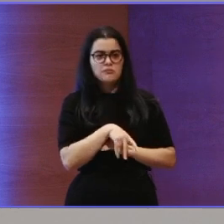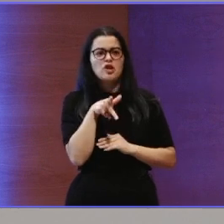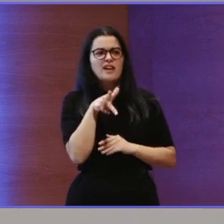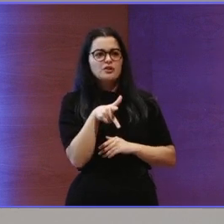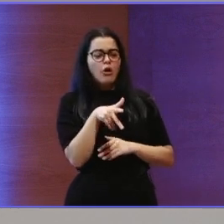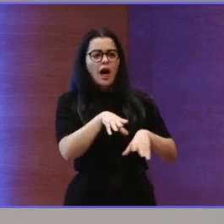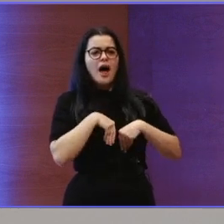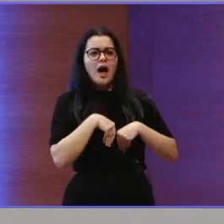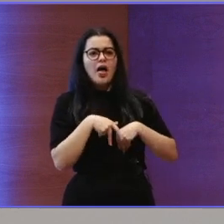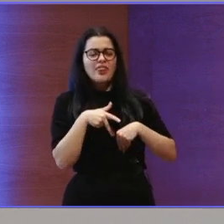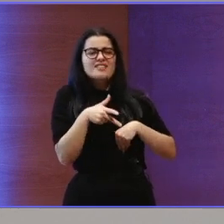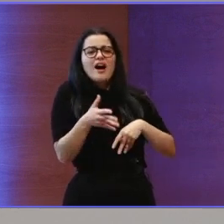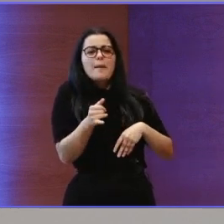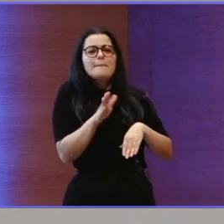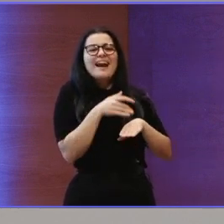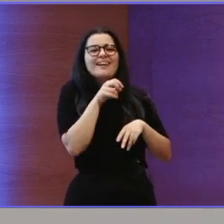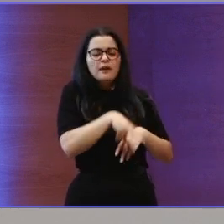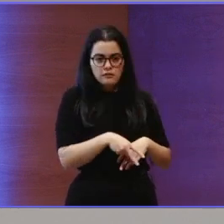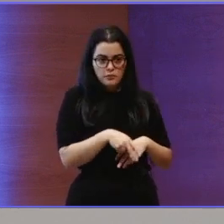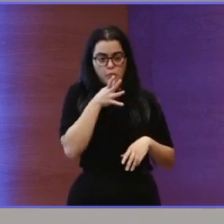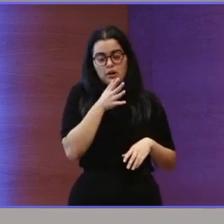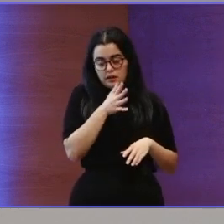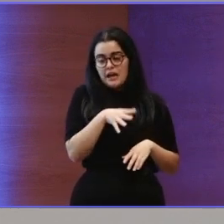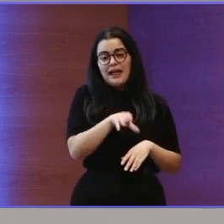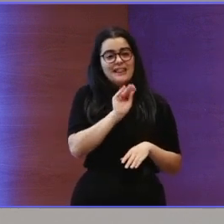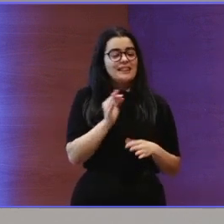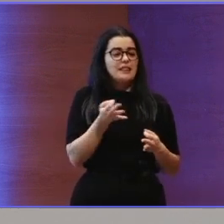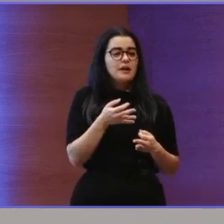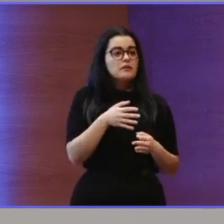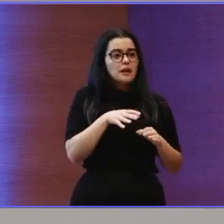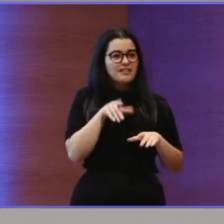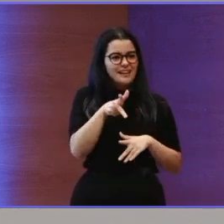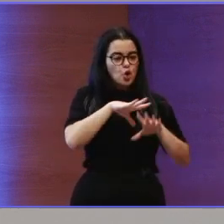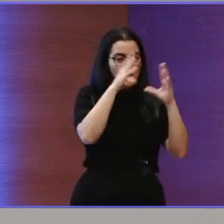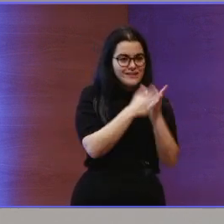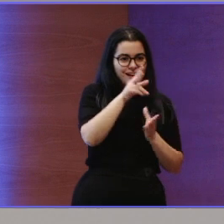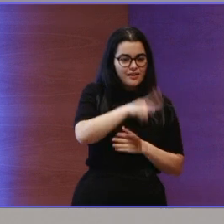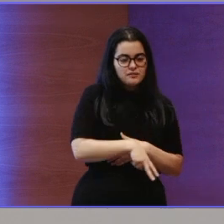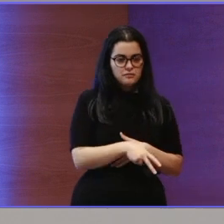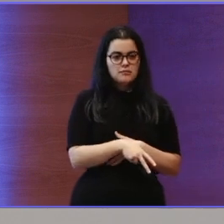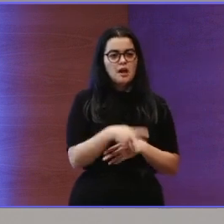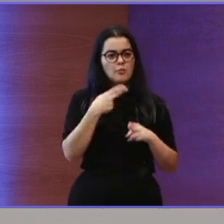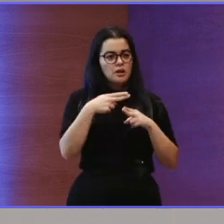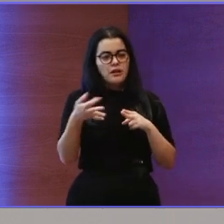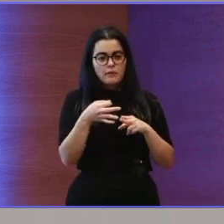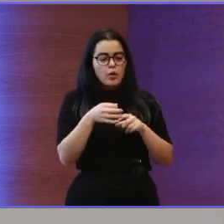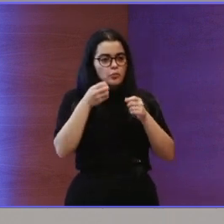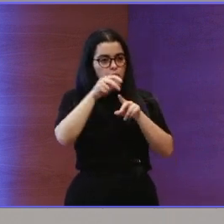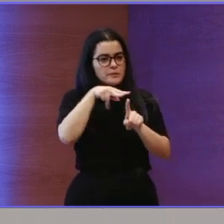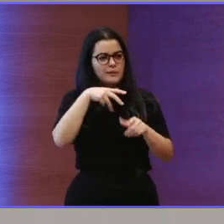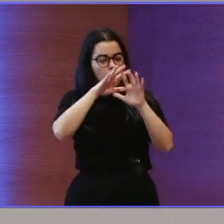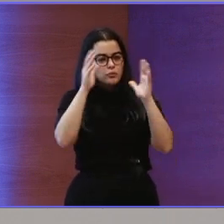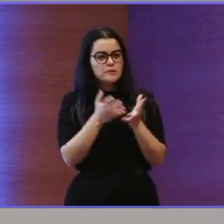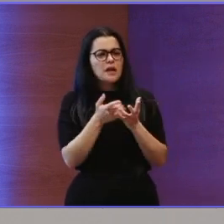que el derecho tiene que tender a ser universal no la política debe de tender a a a ser universal Pues cómo es esa